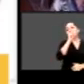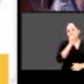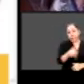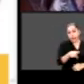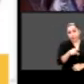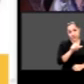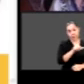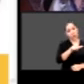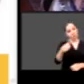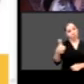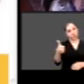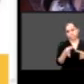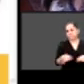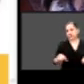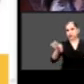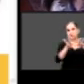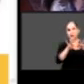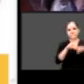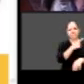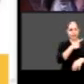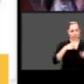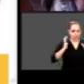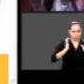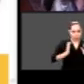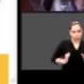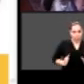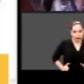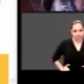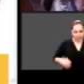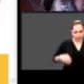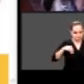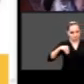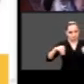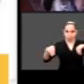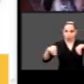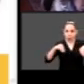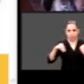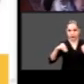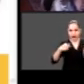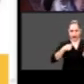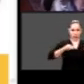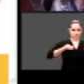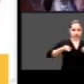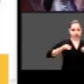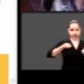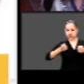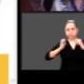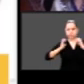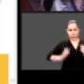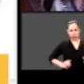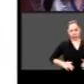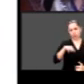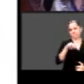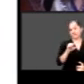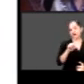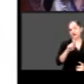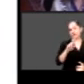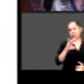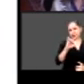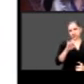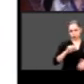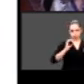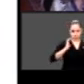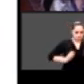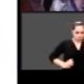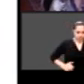la maduración física y el movimiento de los chicos como necesaria base para el aprendizaje.